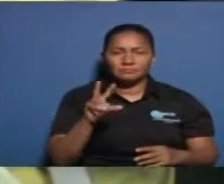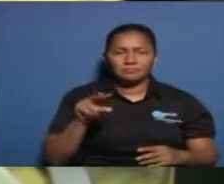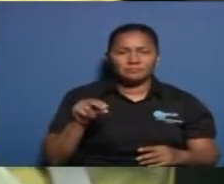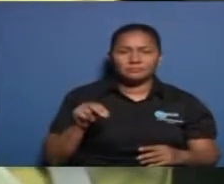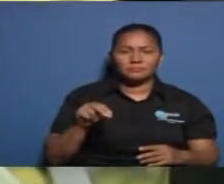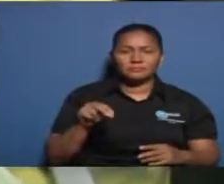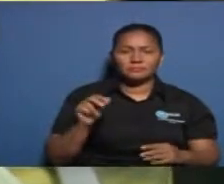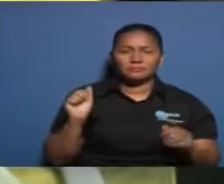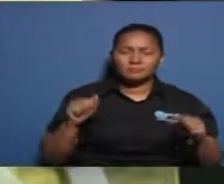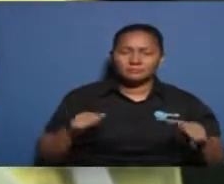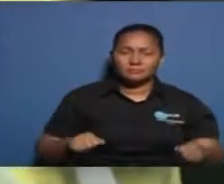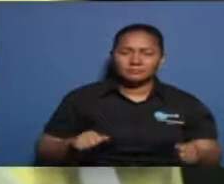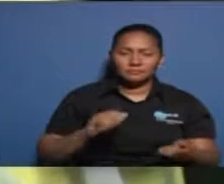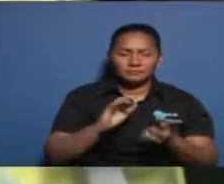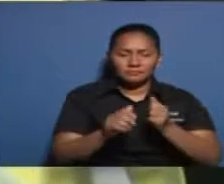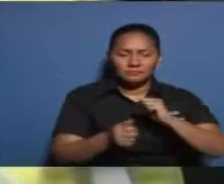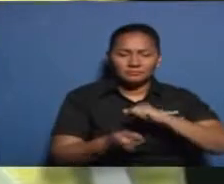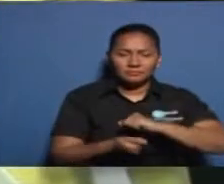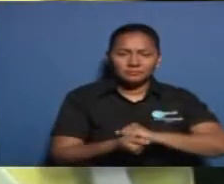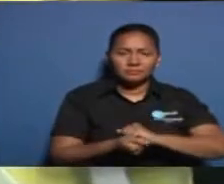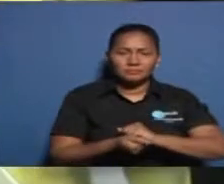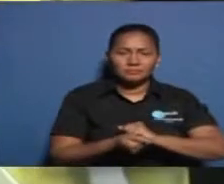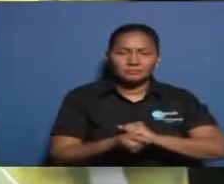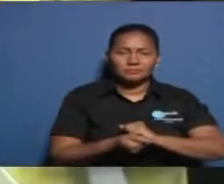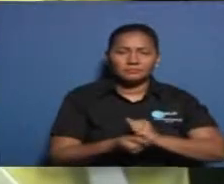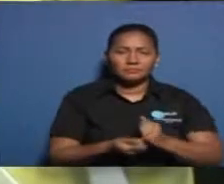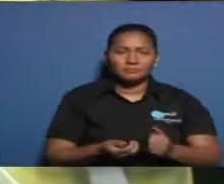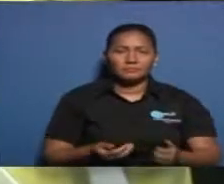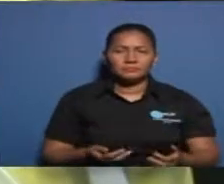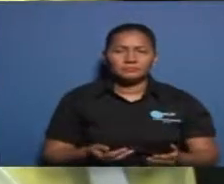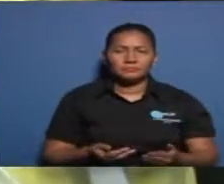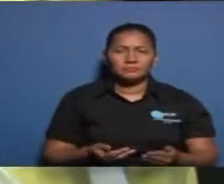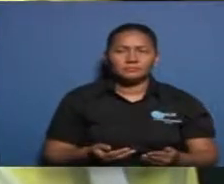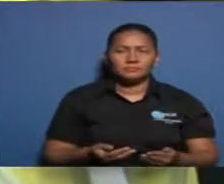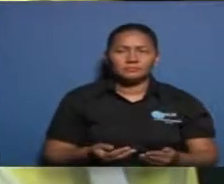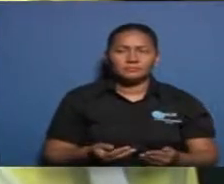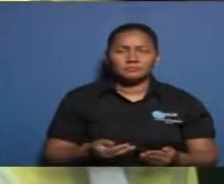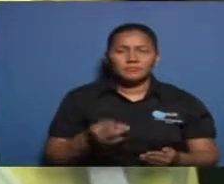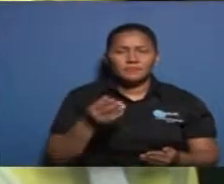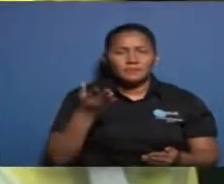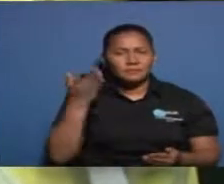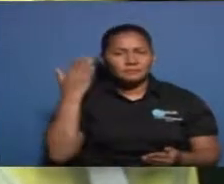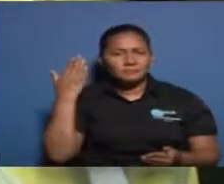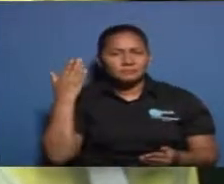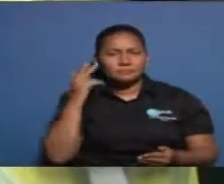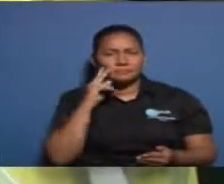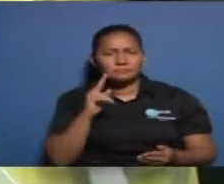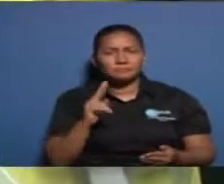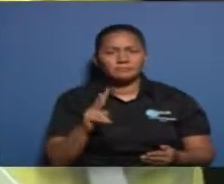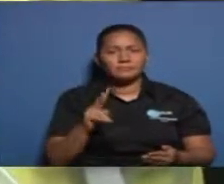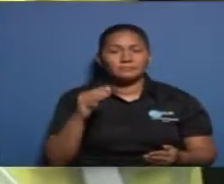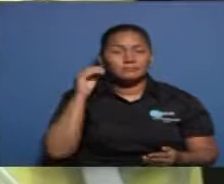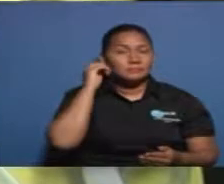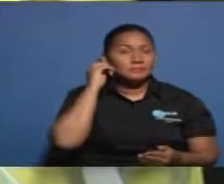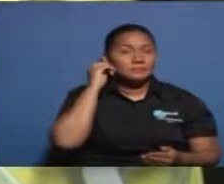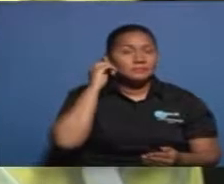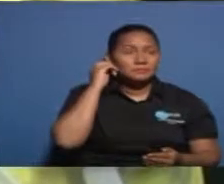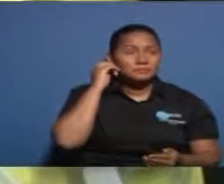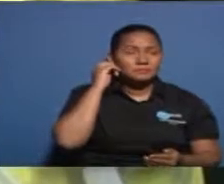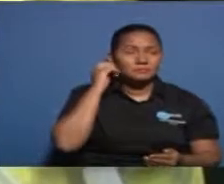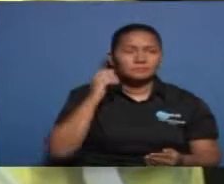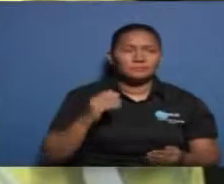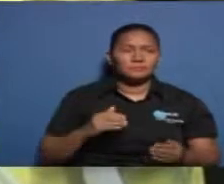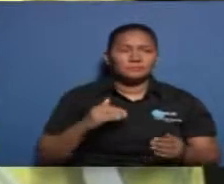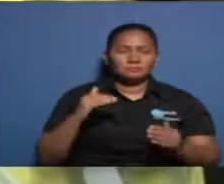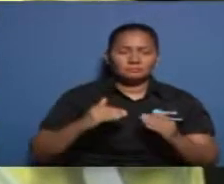cambio es evidente ese empoderamiento porque con los años hemos visto diferentes organizaciones de todo tipo en las que las mujeres van tomando relevancia sí es cierto